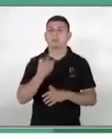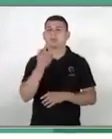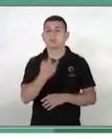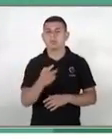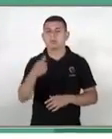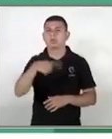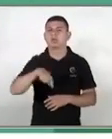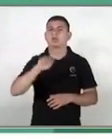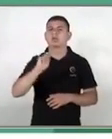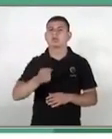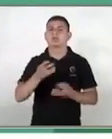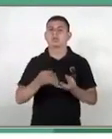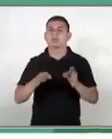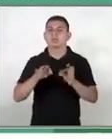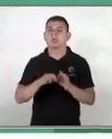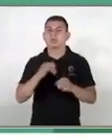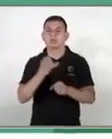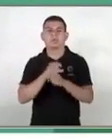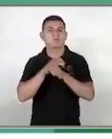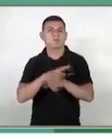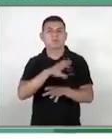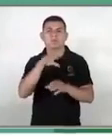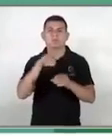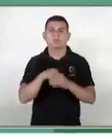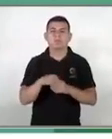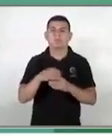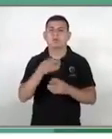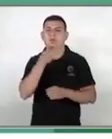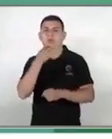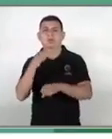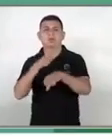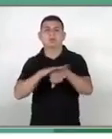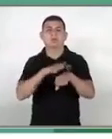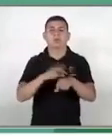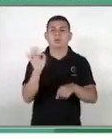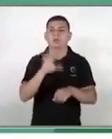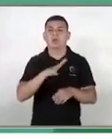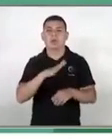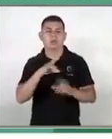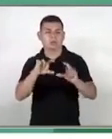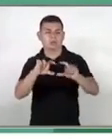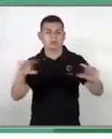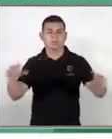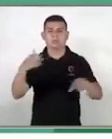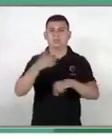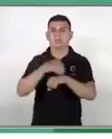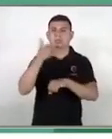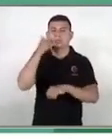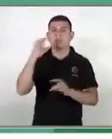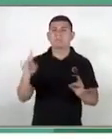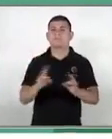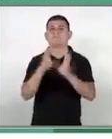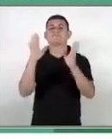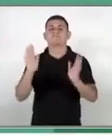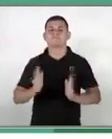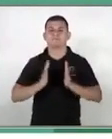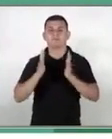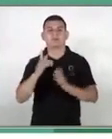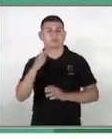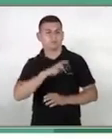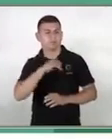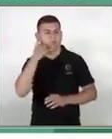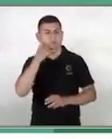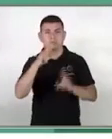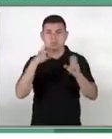es fundamental mantenerse informados, notificar a los números que aparecen en pantalla ante cualquier eventualidad relacionada